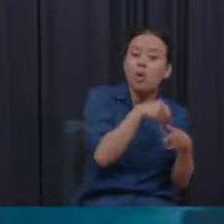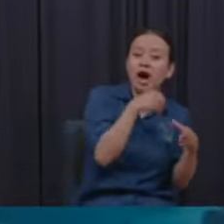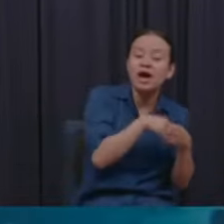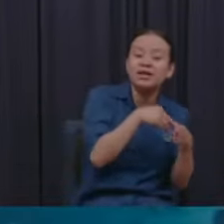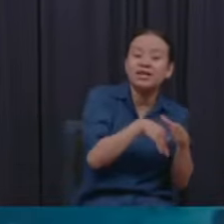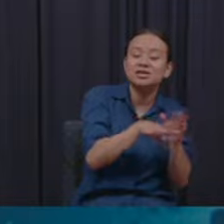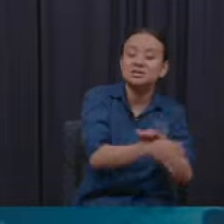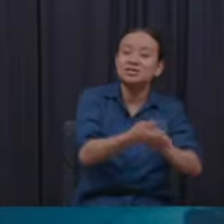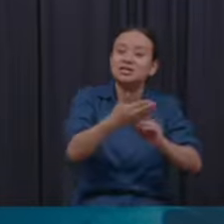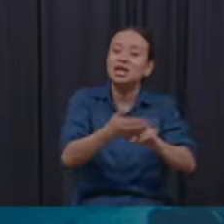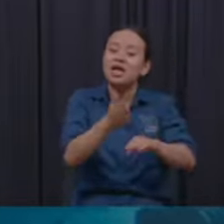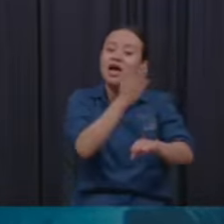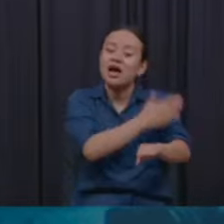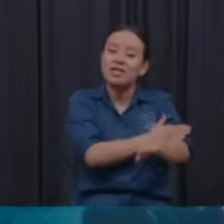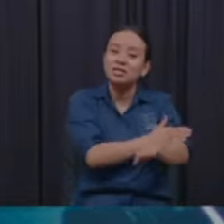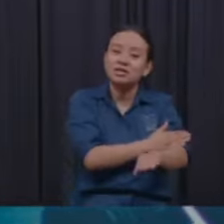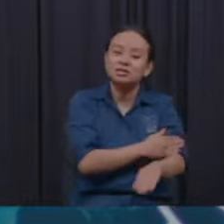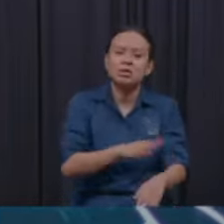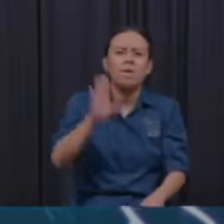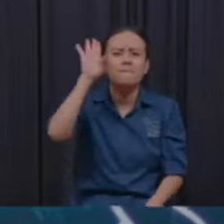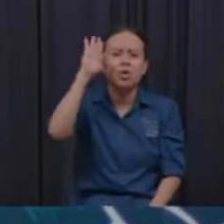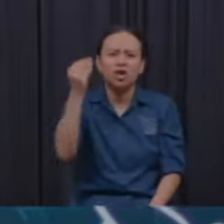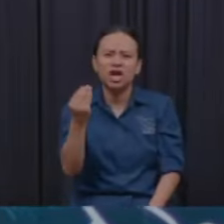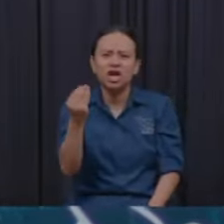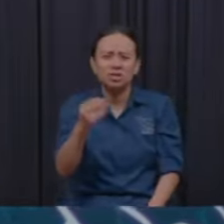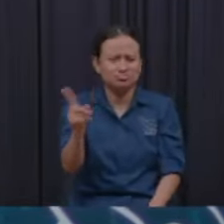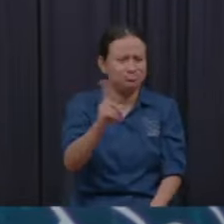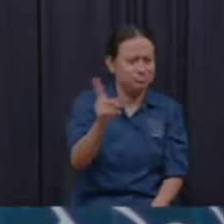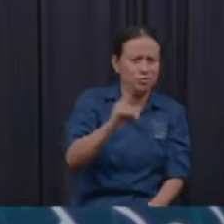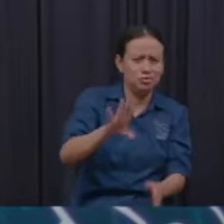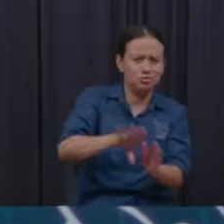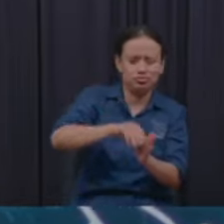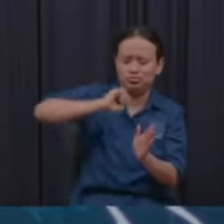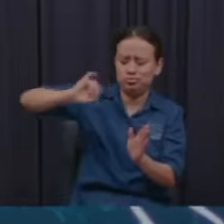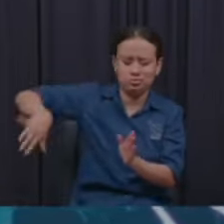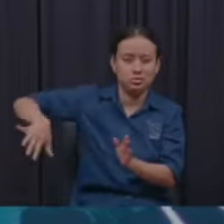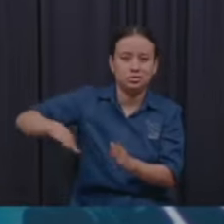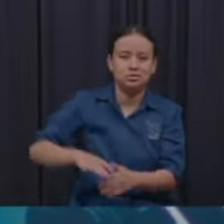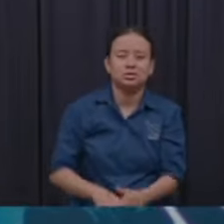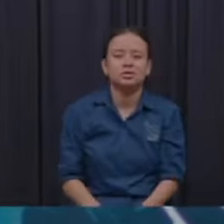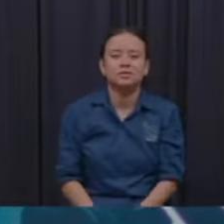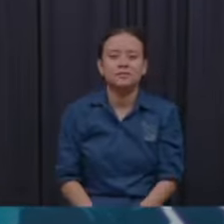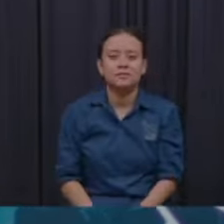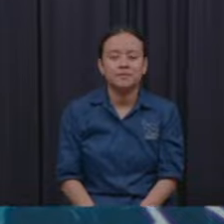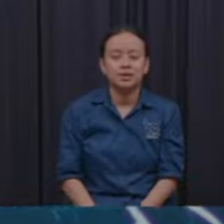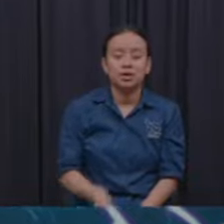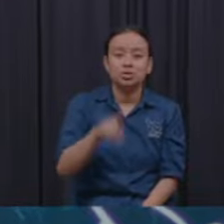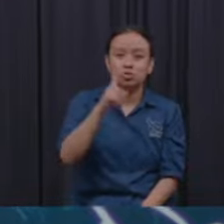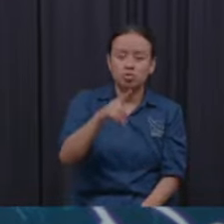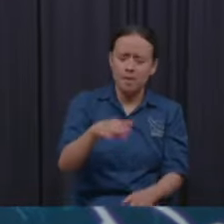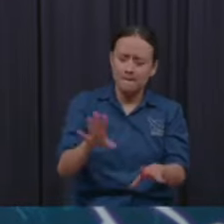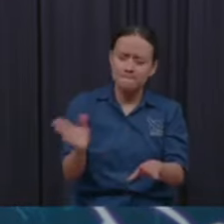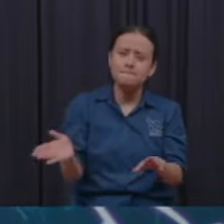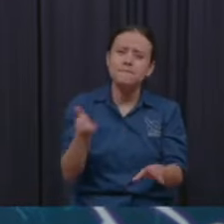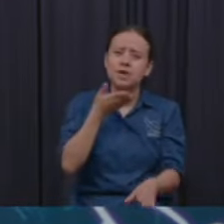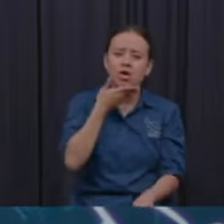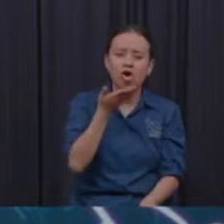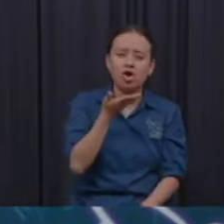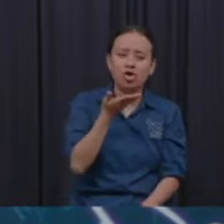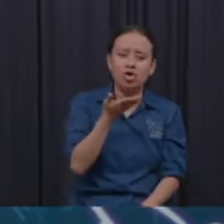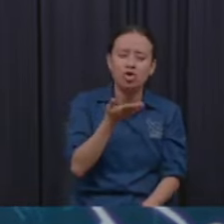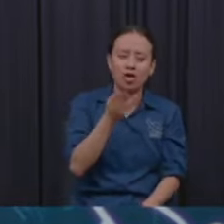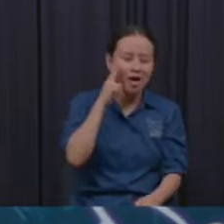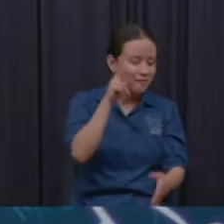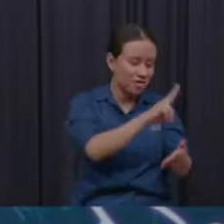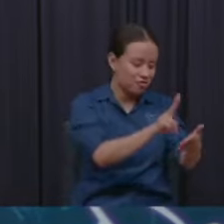están allí? ¿Por qué conservarlas? Mejor conserva las cartas de Pablo, las de Pedro, las de Juan. Conserva las cartas que el Señor